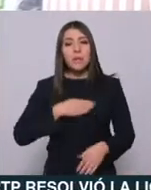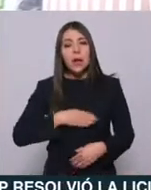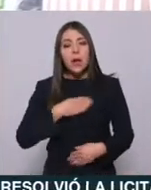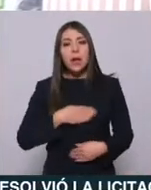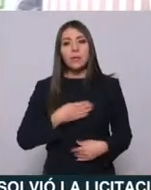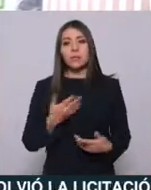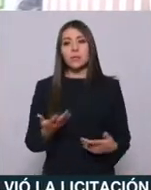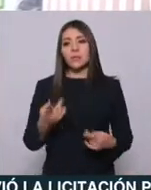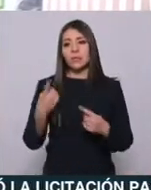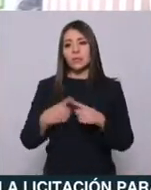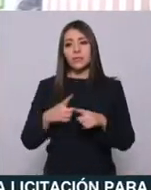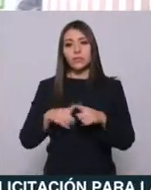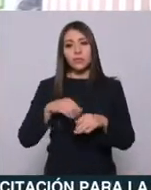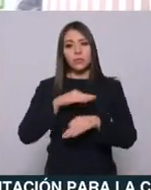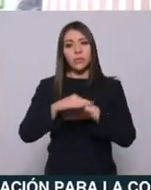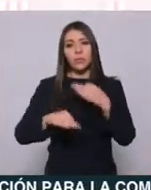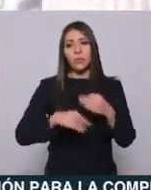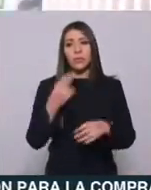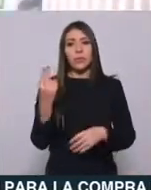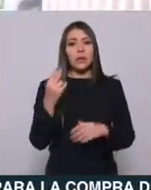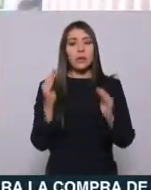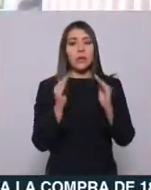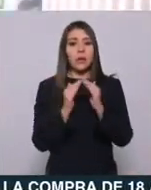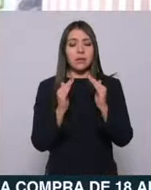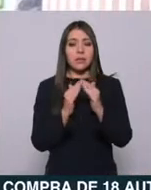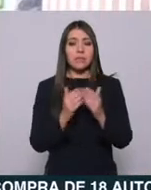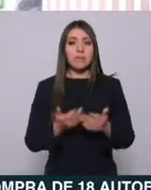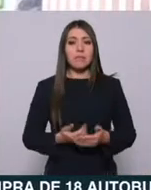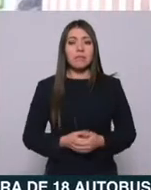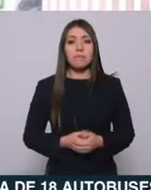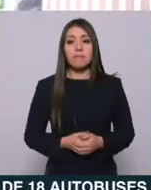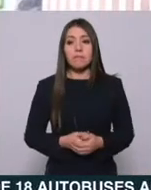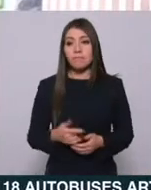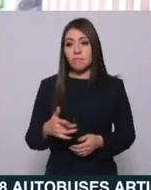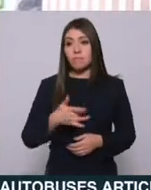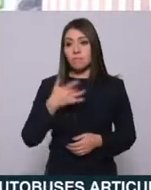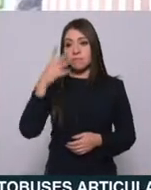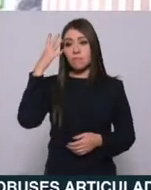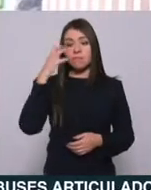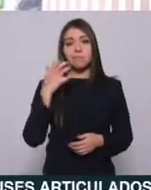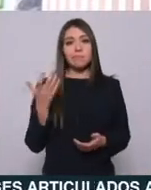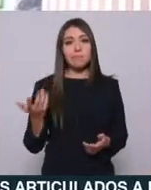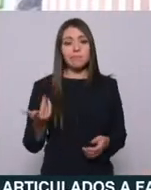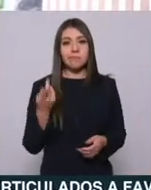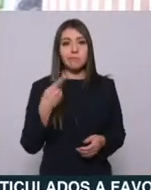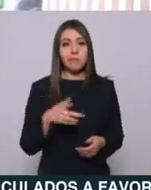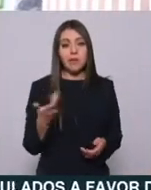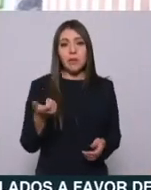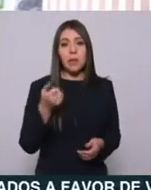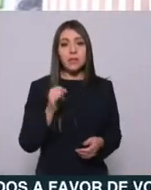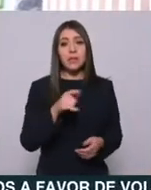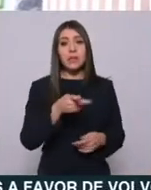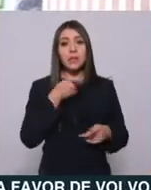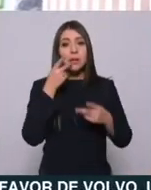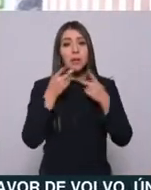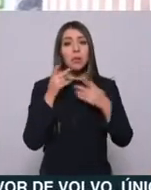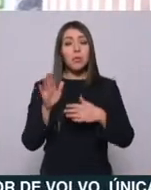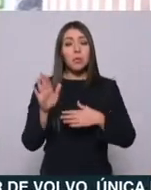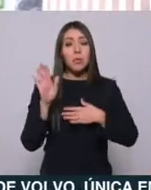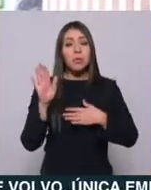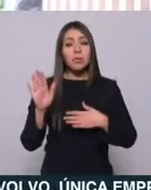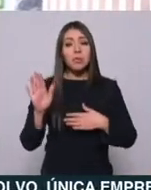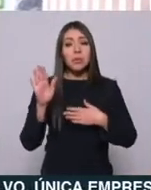para todos los servicios de la casa. Es triste, pero así estamos y según que muchas promesas de